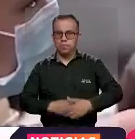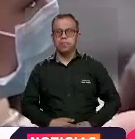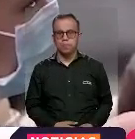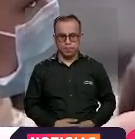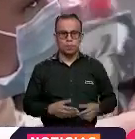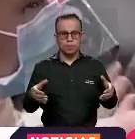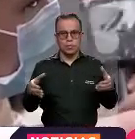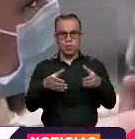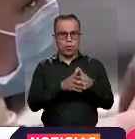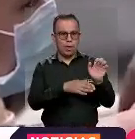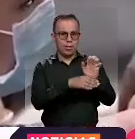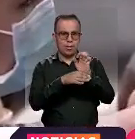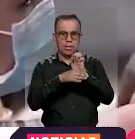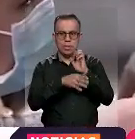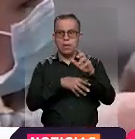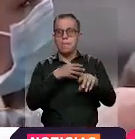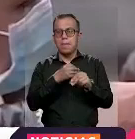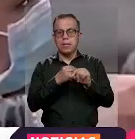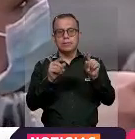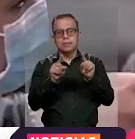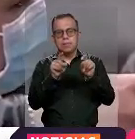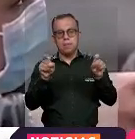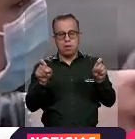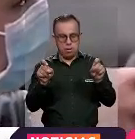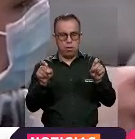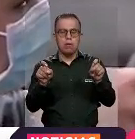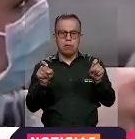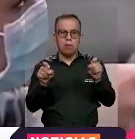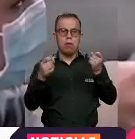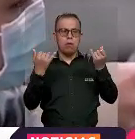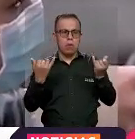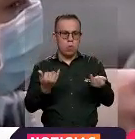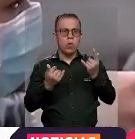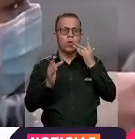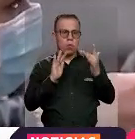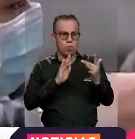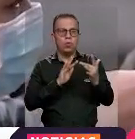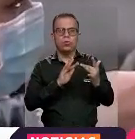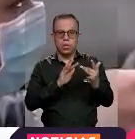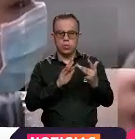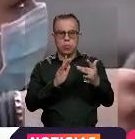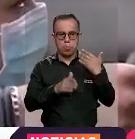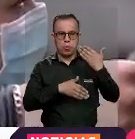esos órganos. Y naturalmente estamos en permanente